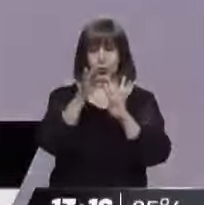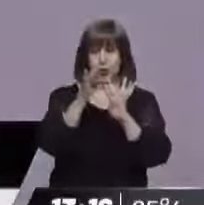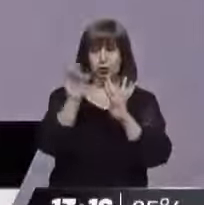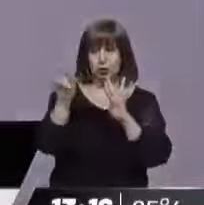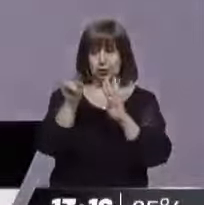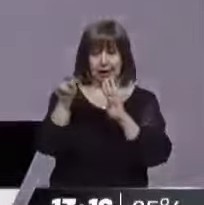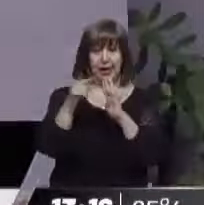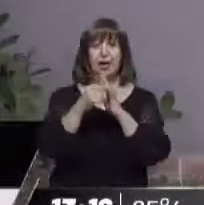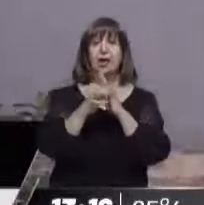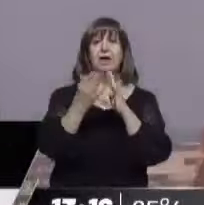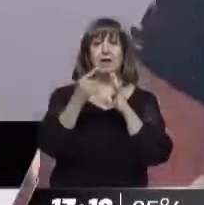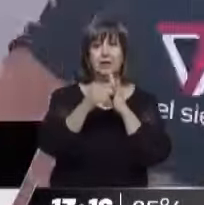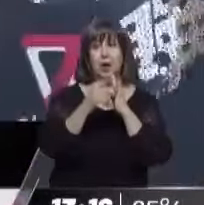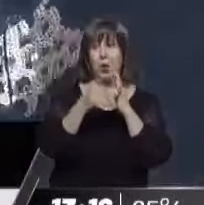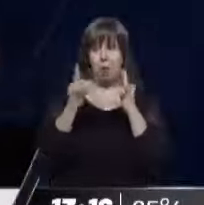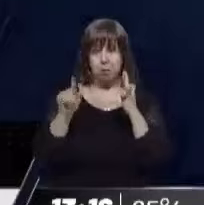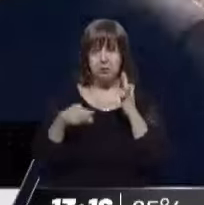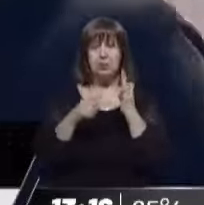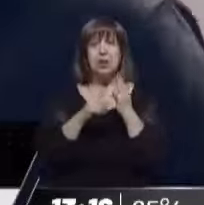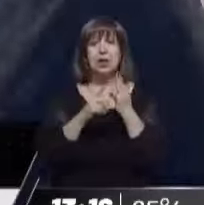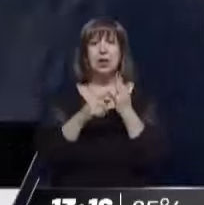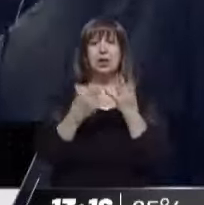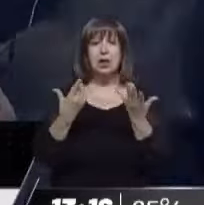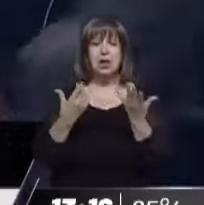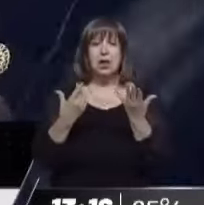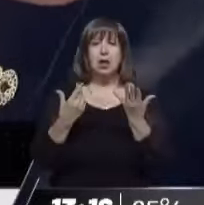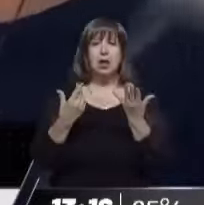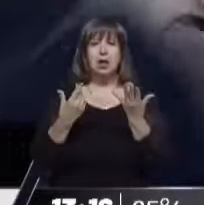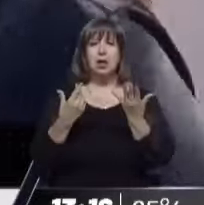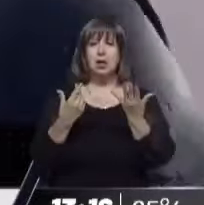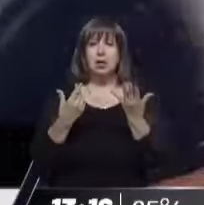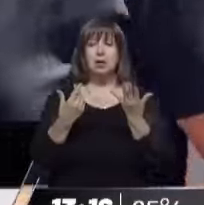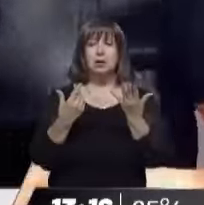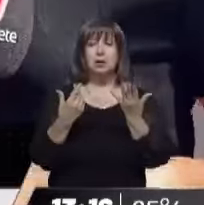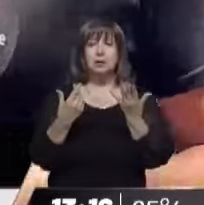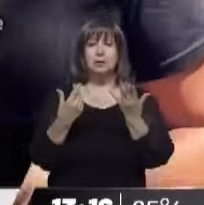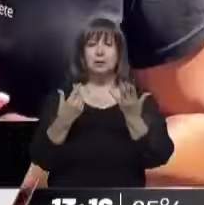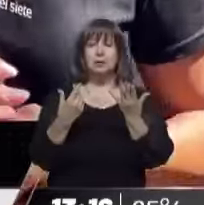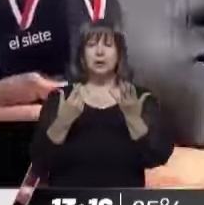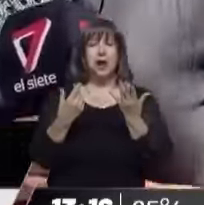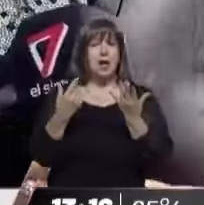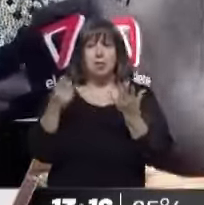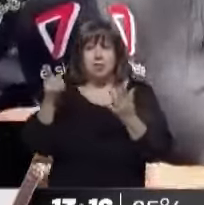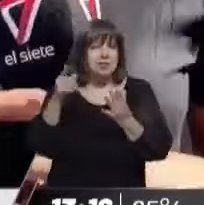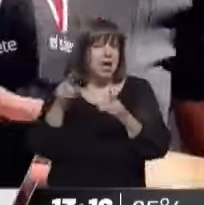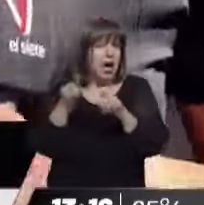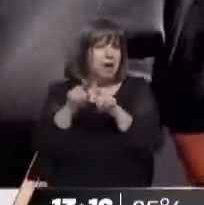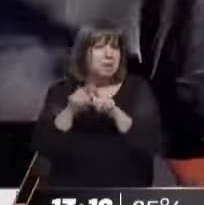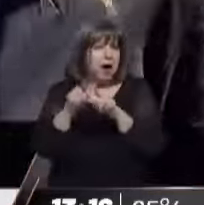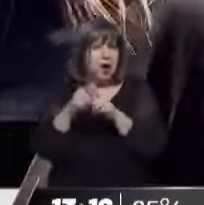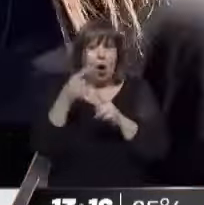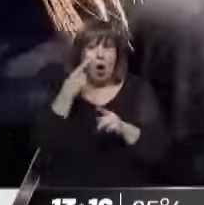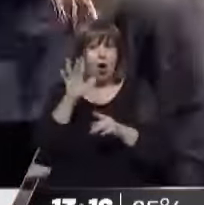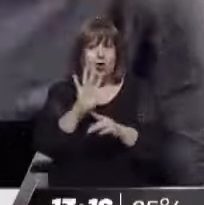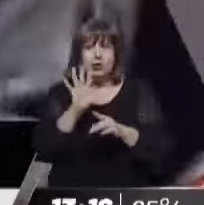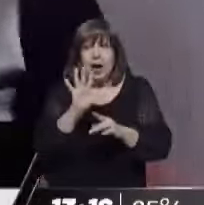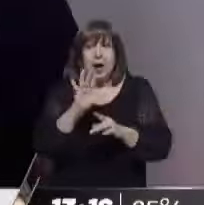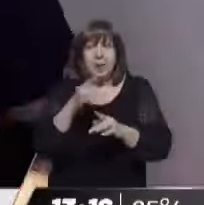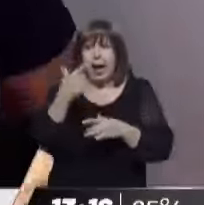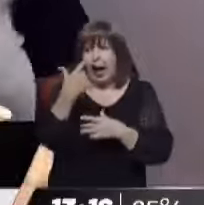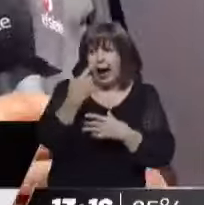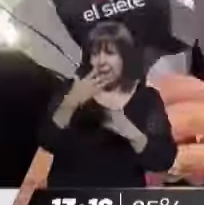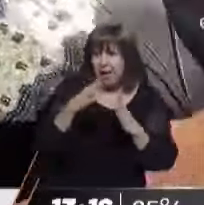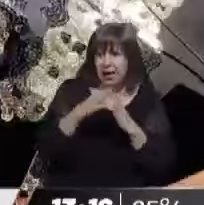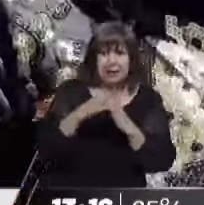hermanos de él viven en este lugar, en esta casa. ¿Conocen al otro vecino, al de la casa más linda? Vamos a ver. Y de